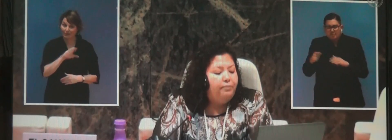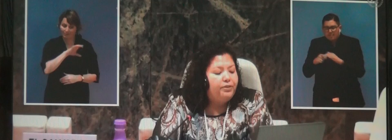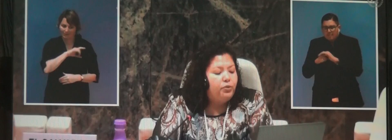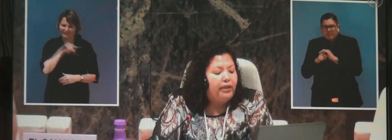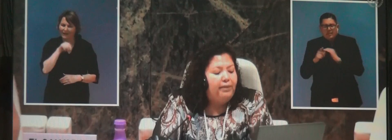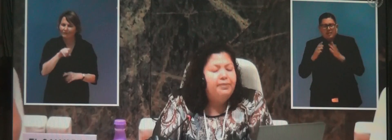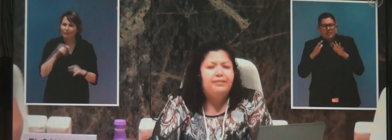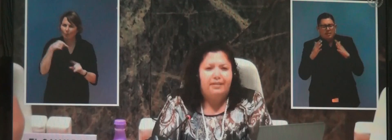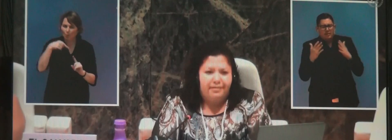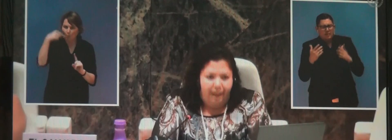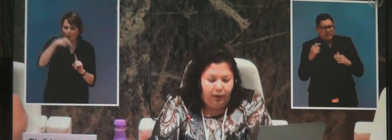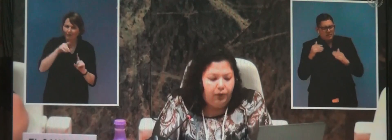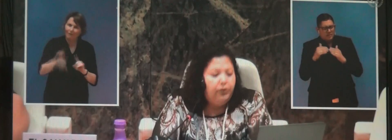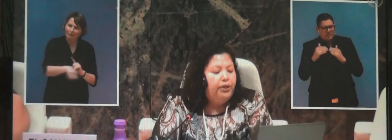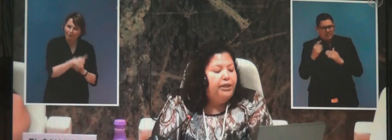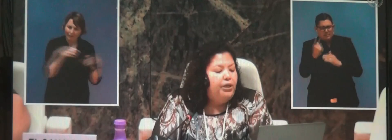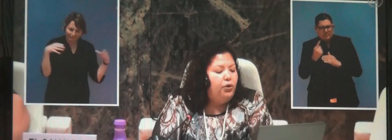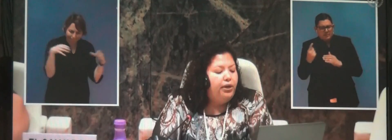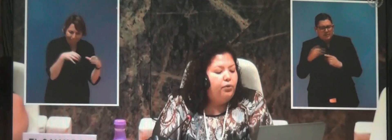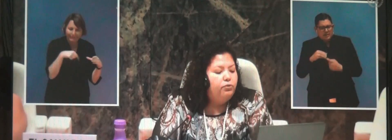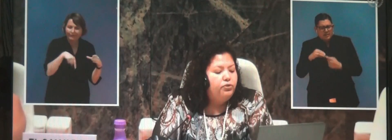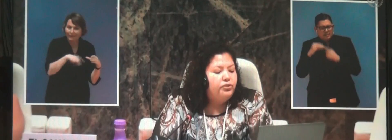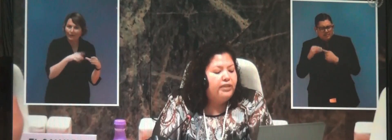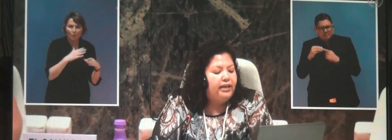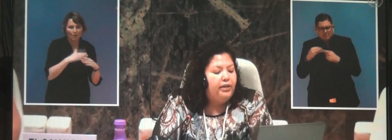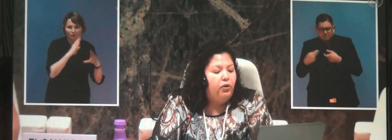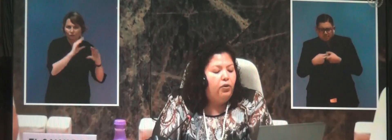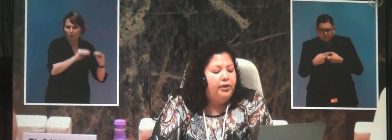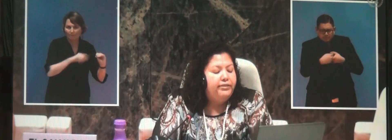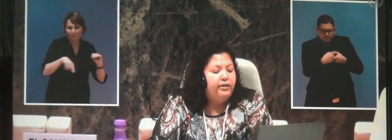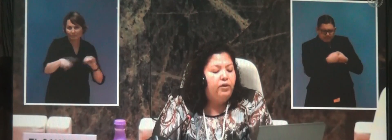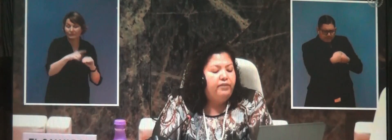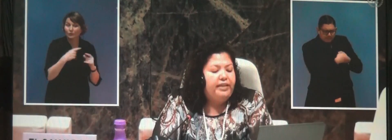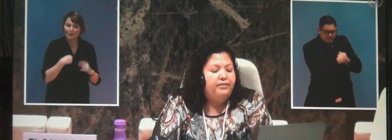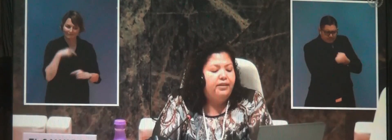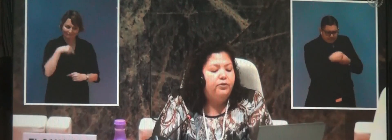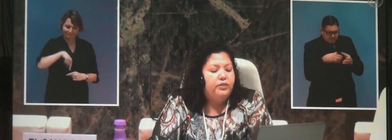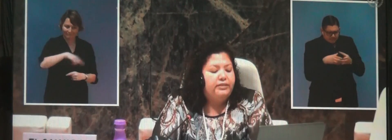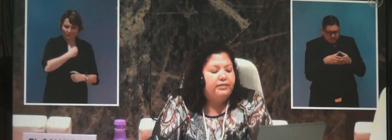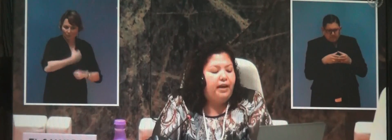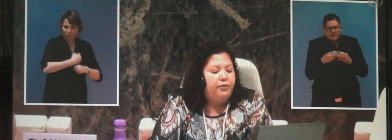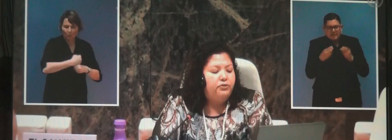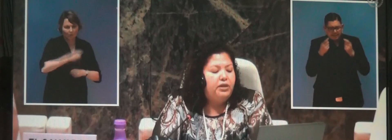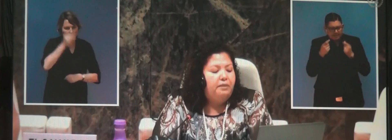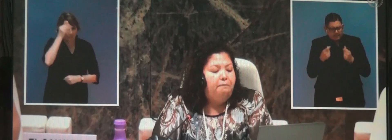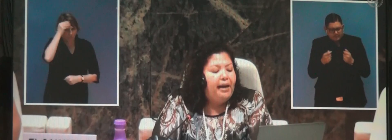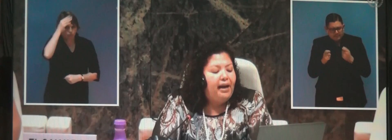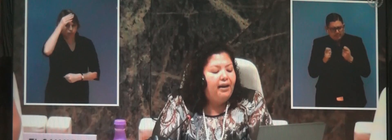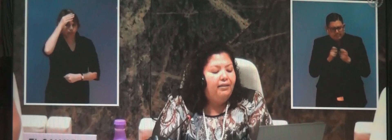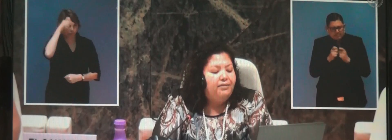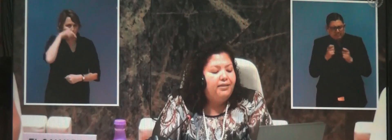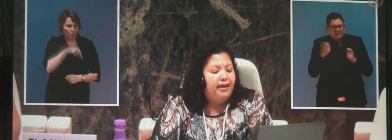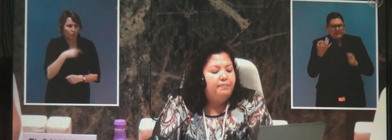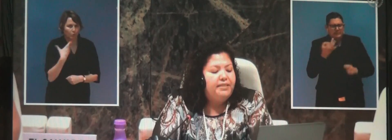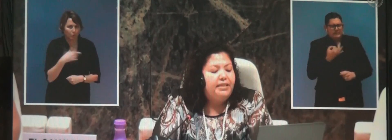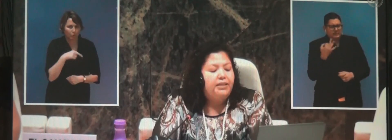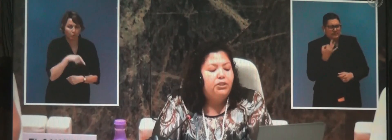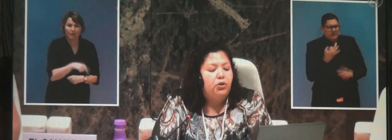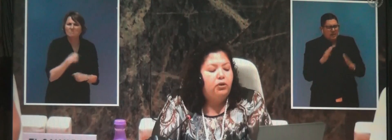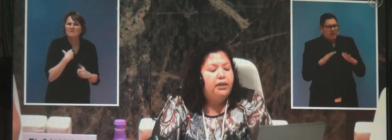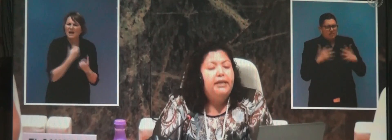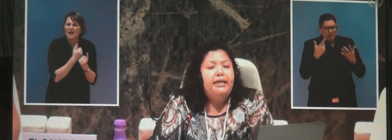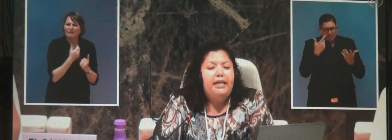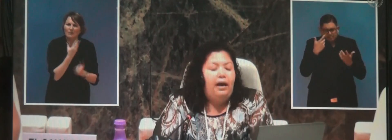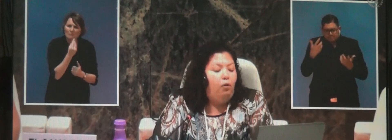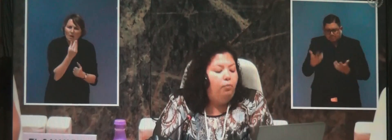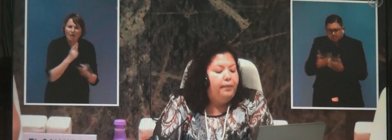con el personal especializado y los recursos técnicos, logísticos y financieros necesarios para garantizar la